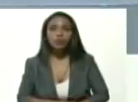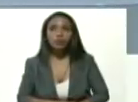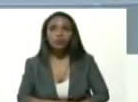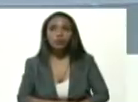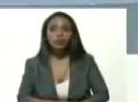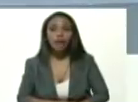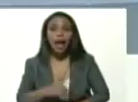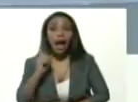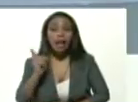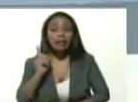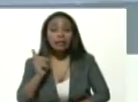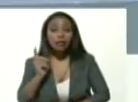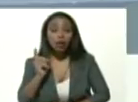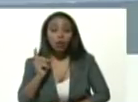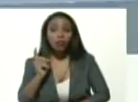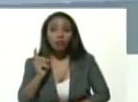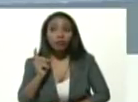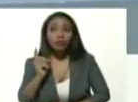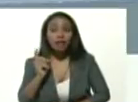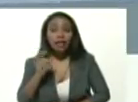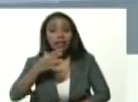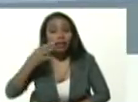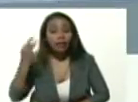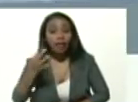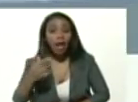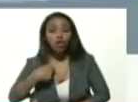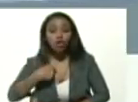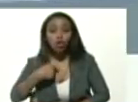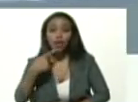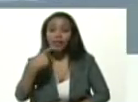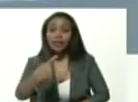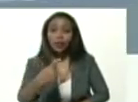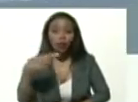Son las tendencias reales. Así que yo le digo a Venezuela entera,